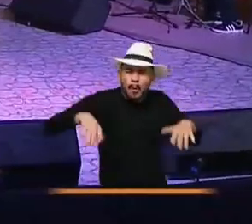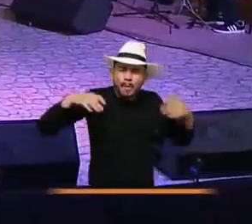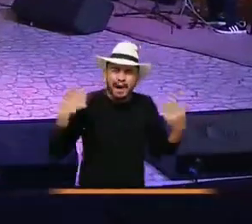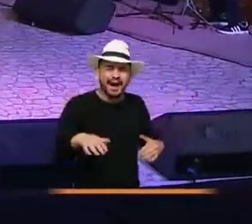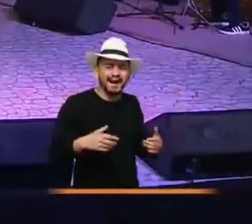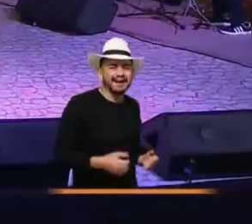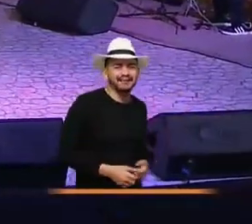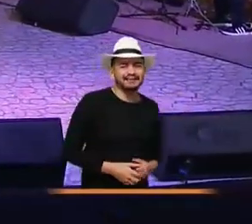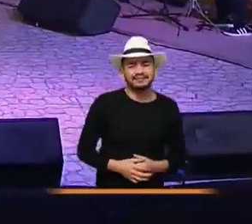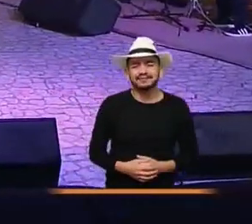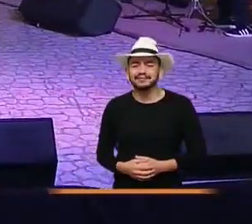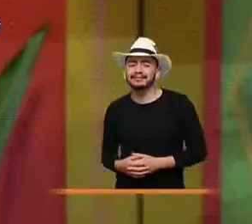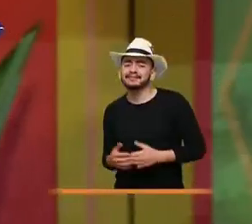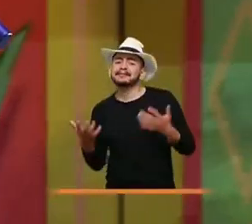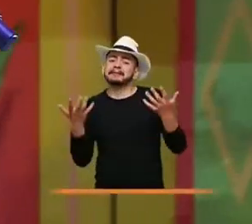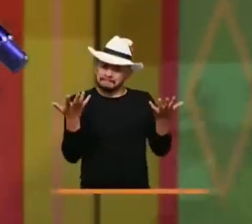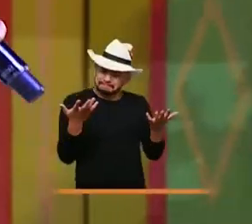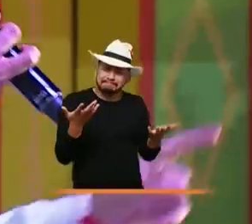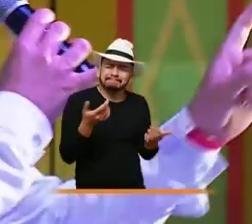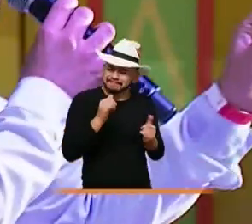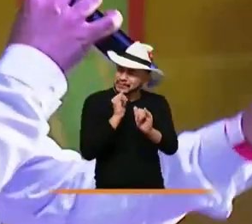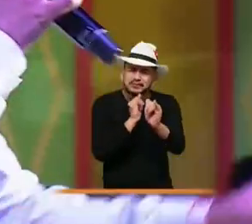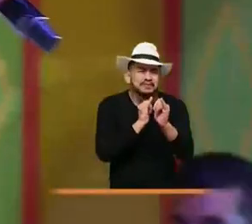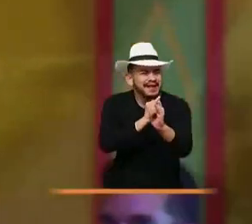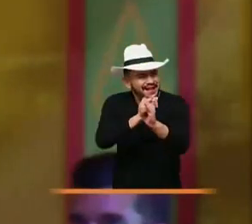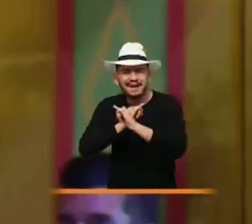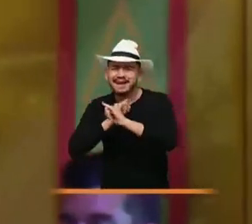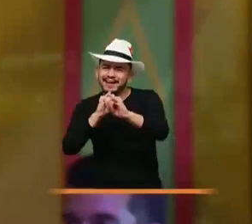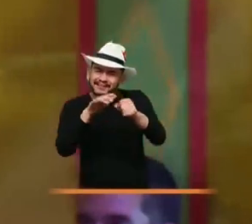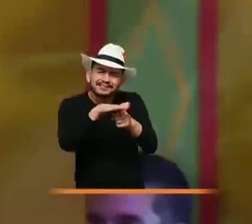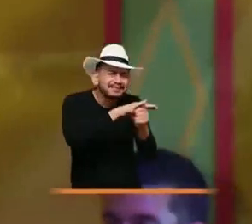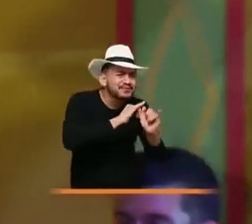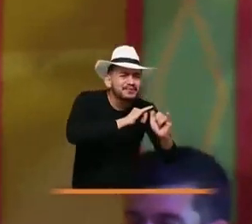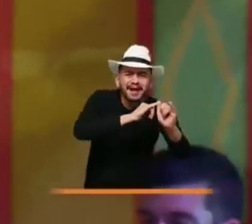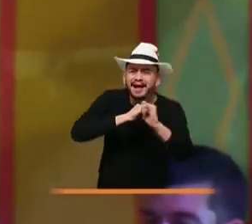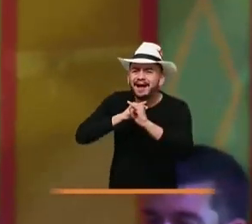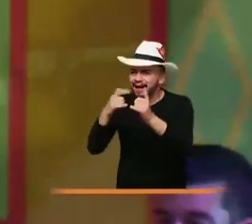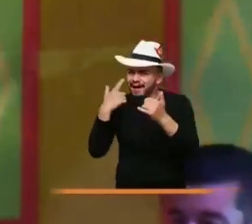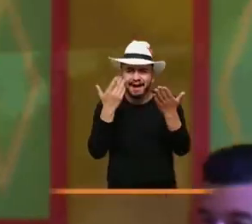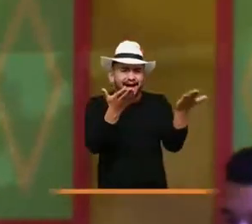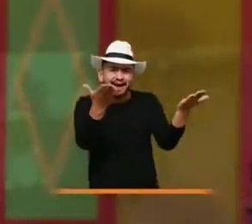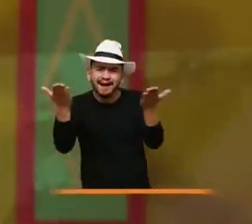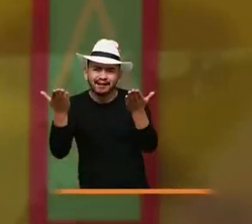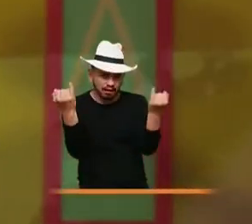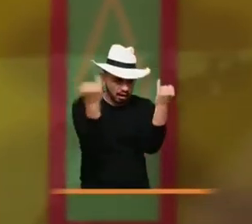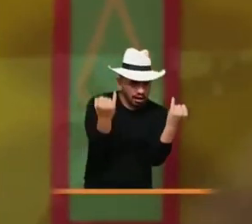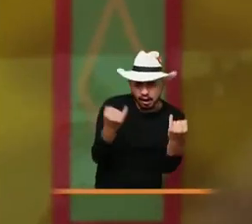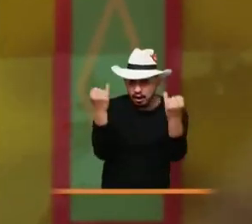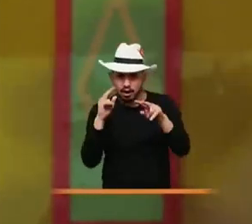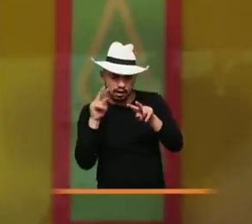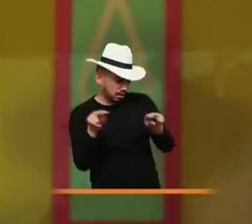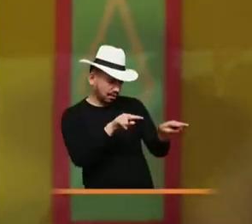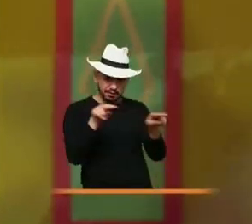y somos tan parecidos pintados en el papel que si me miran a